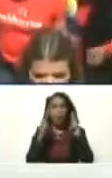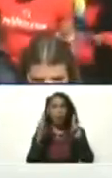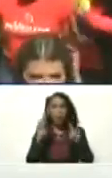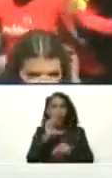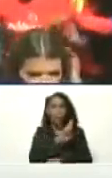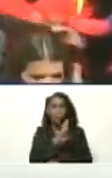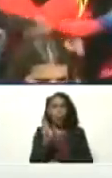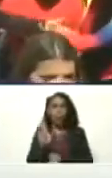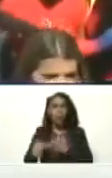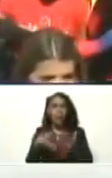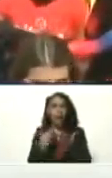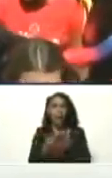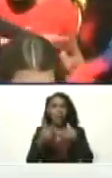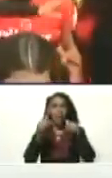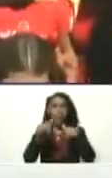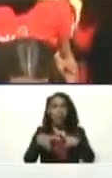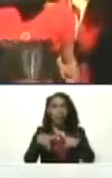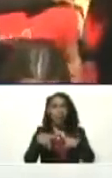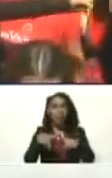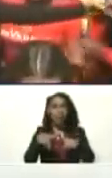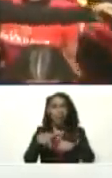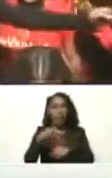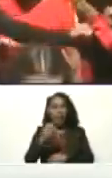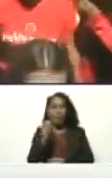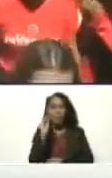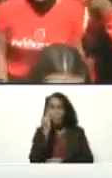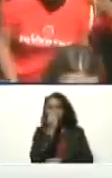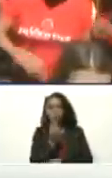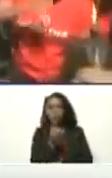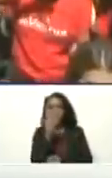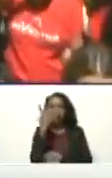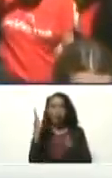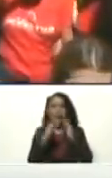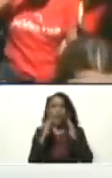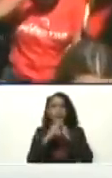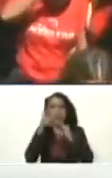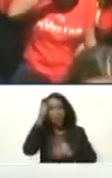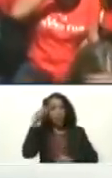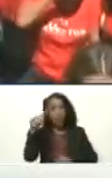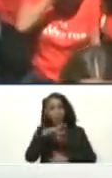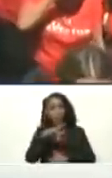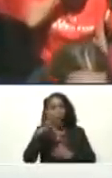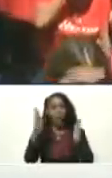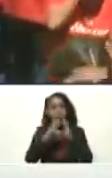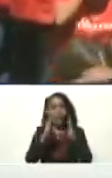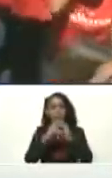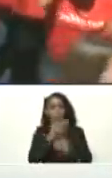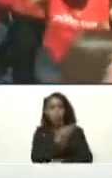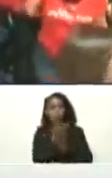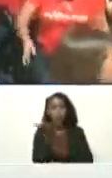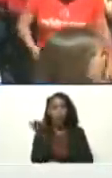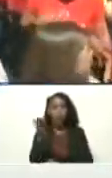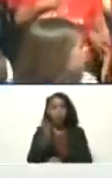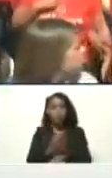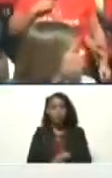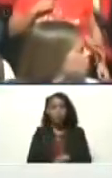y hasta aquí, el Palacio Presidencial de Miraflores, la Casa del Pueblo, la Casa de Ustedes.